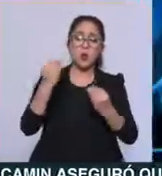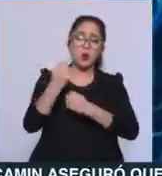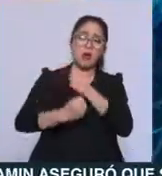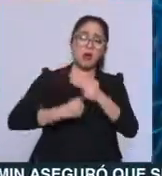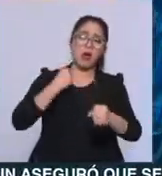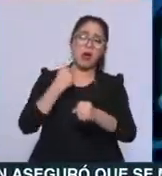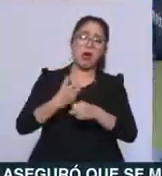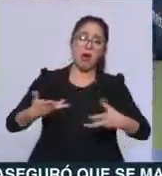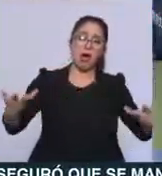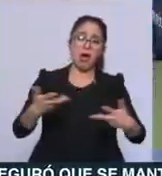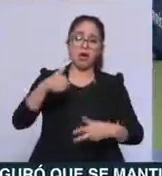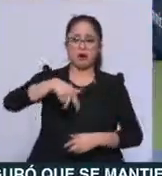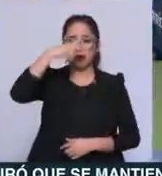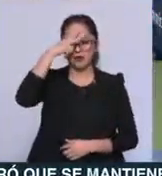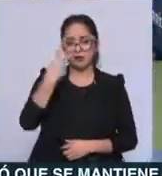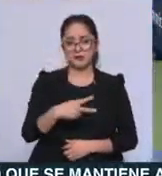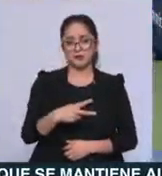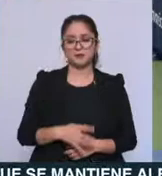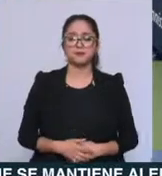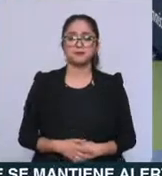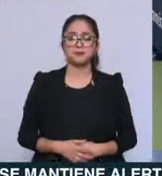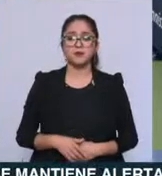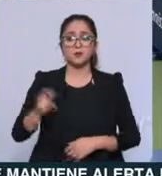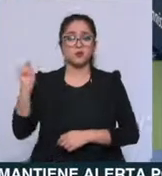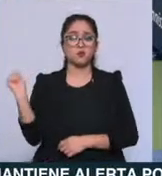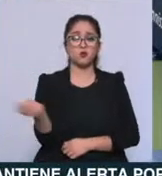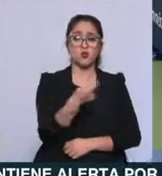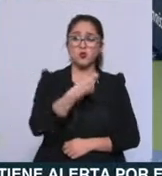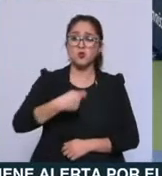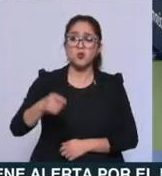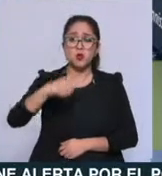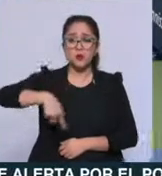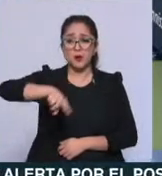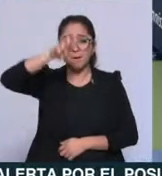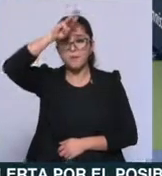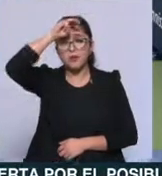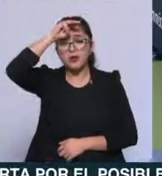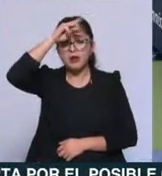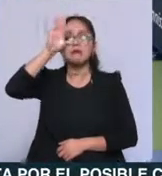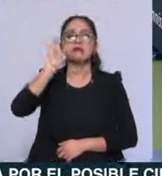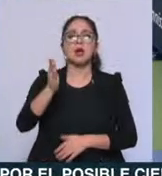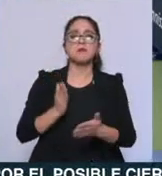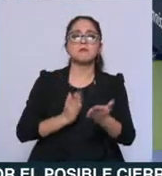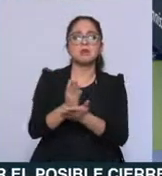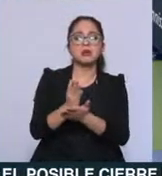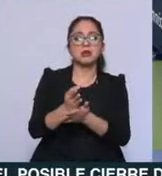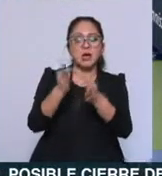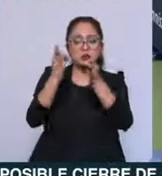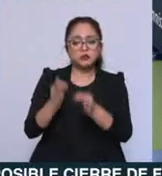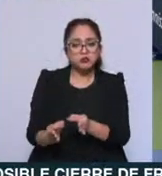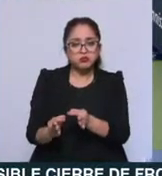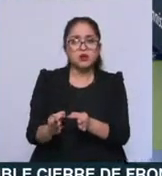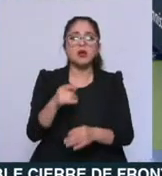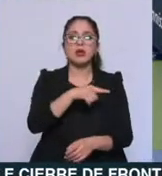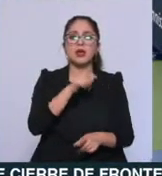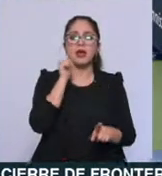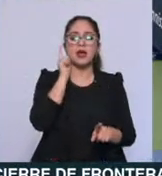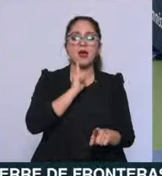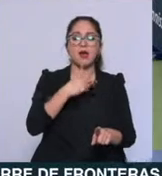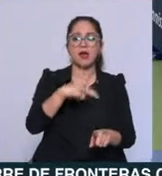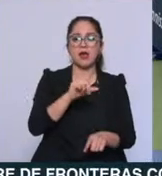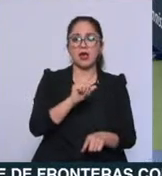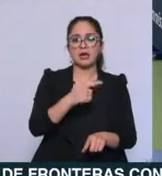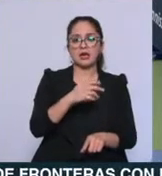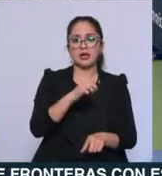México. Las favoritas del Abierto de Tenis de Monterrey lograron avanzar en sus respectivos compromisos. Por un lado, Angelique Kerber,